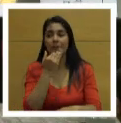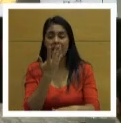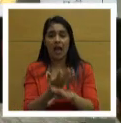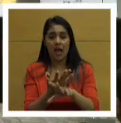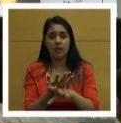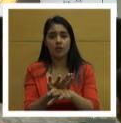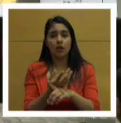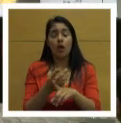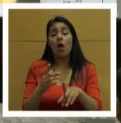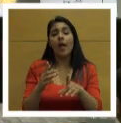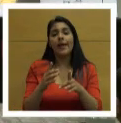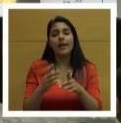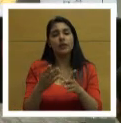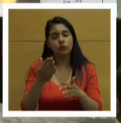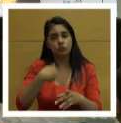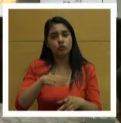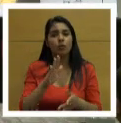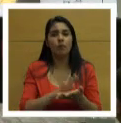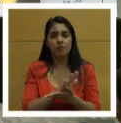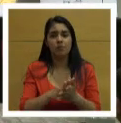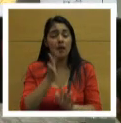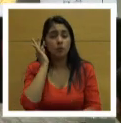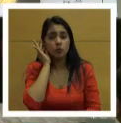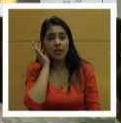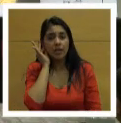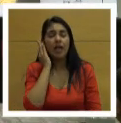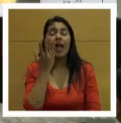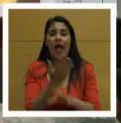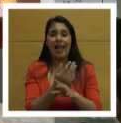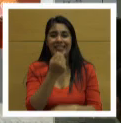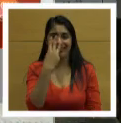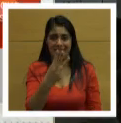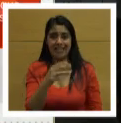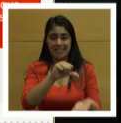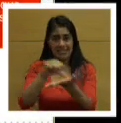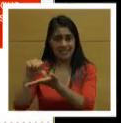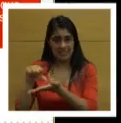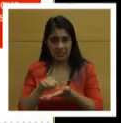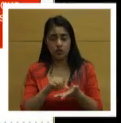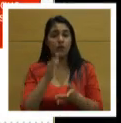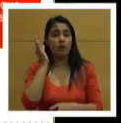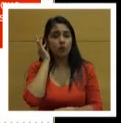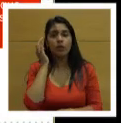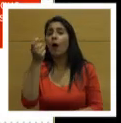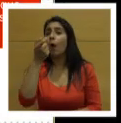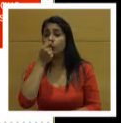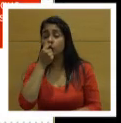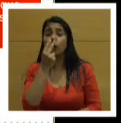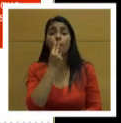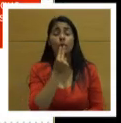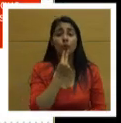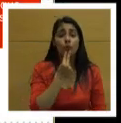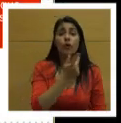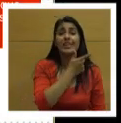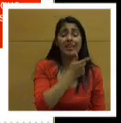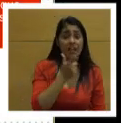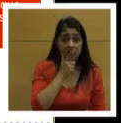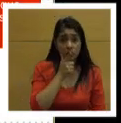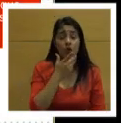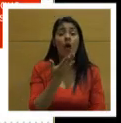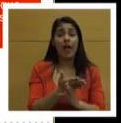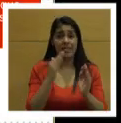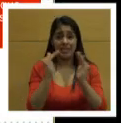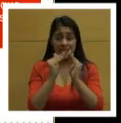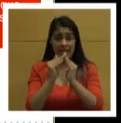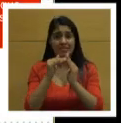nosotros Centro de la Mujer acá en la región, tenemos tres Centros de la Mujer, que uno queda en Osorno, Puerto Montt y en Castro, Casa de Acogida que